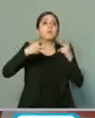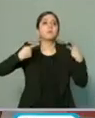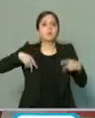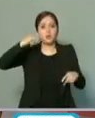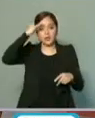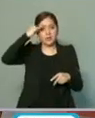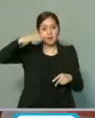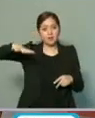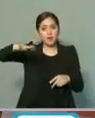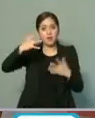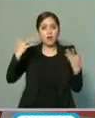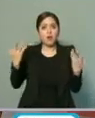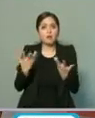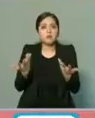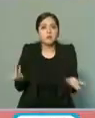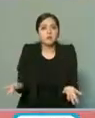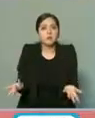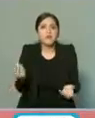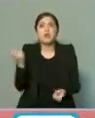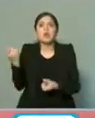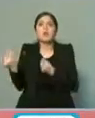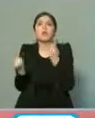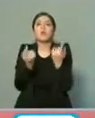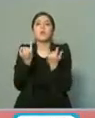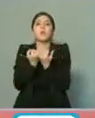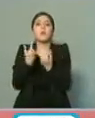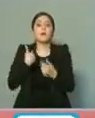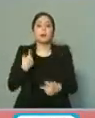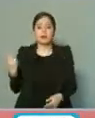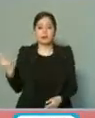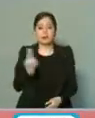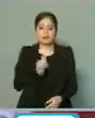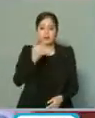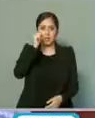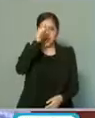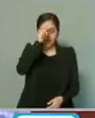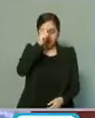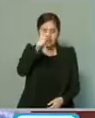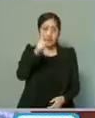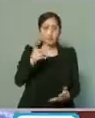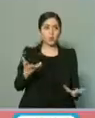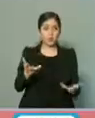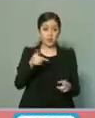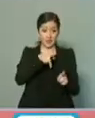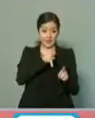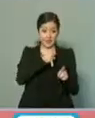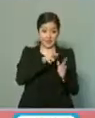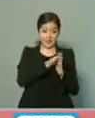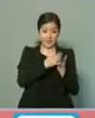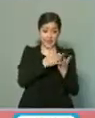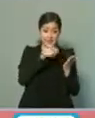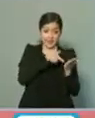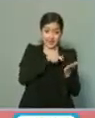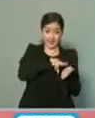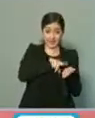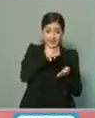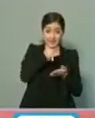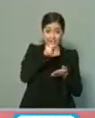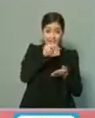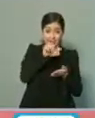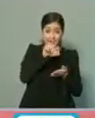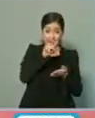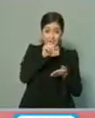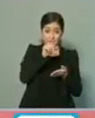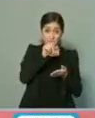época, pero también había una necesidad espiritual muy importante. Para el Kama Sutra, la manera de llegar a